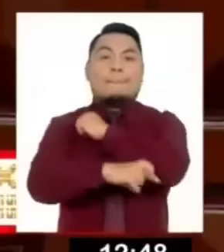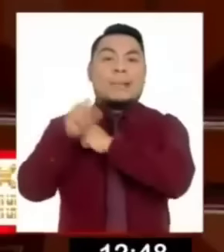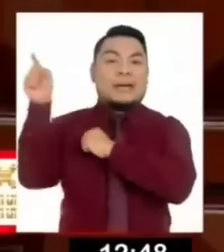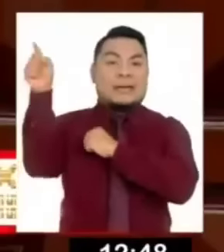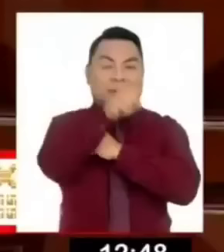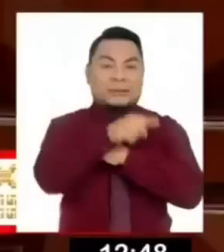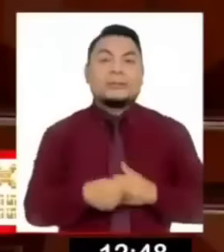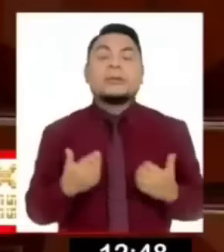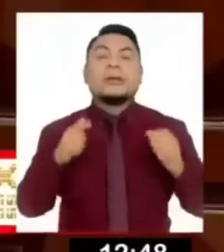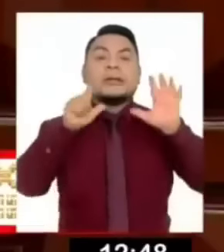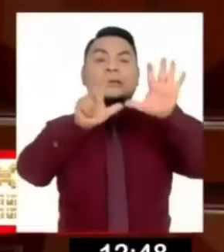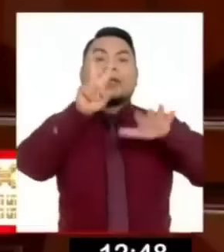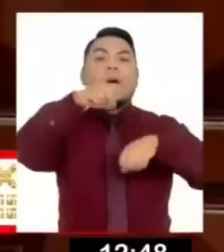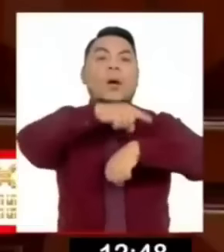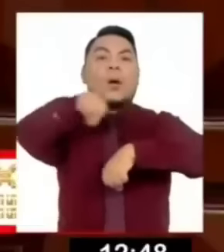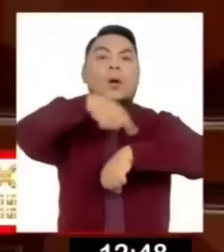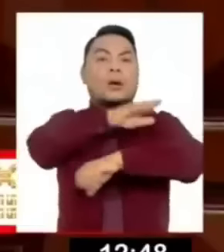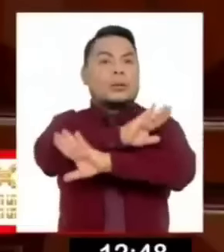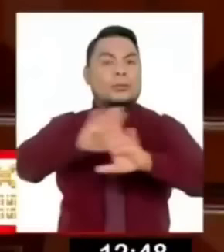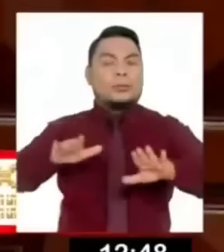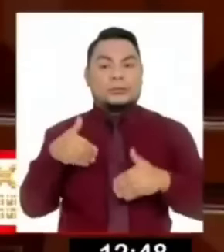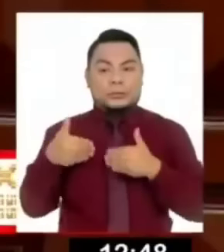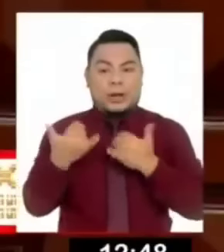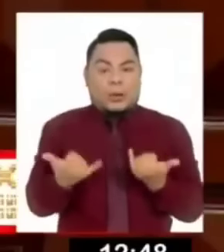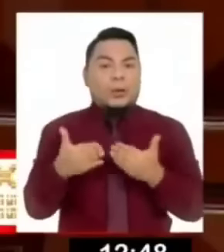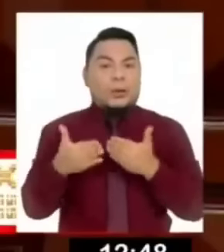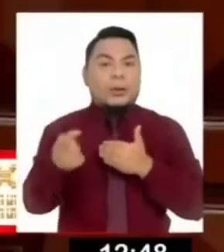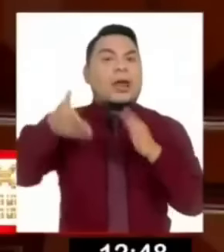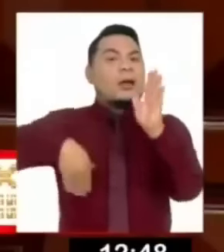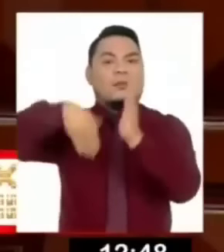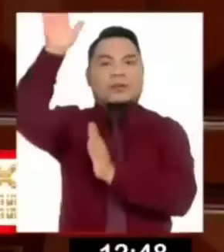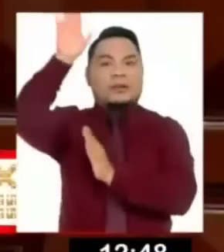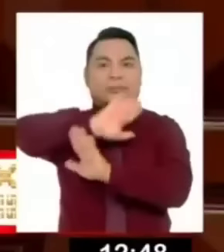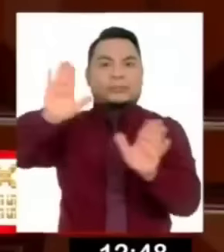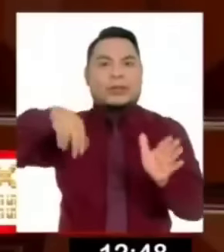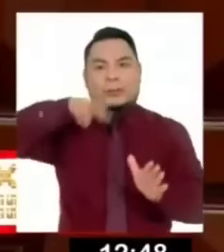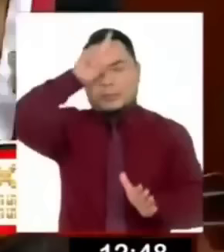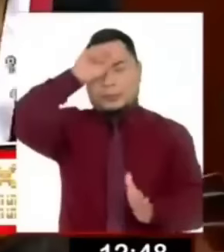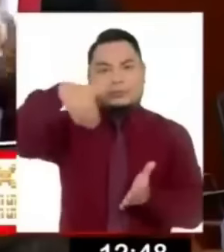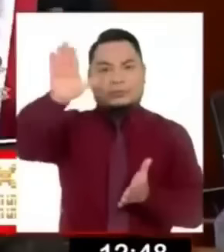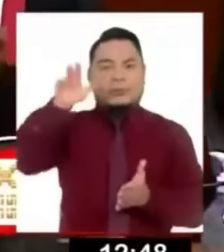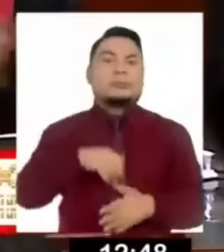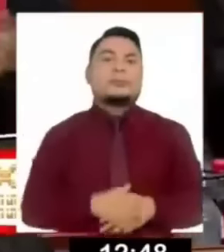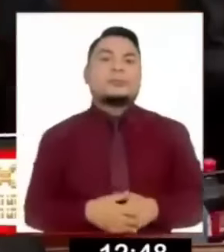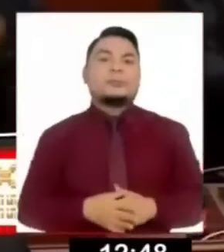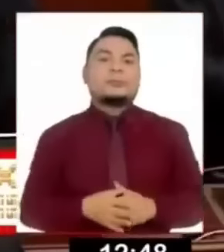tendrán 72 horas de plazo a partir de la fecha para salir del país.